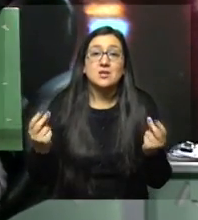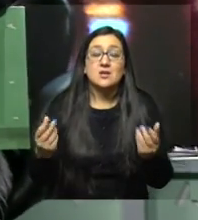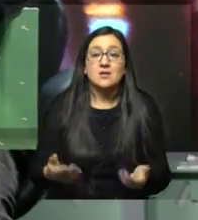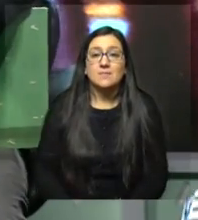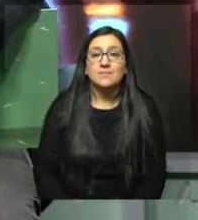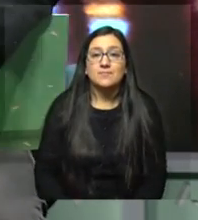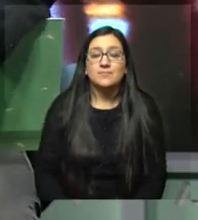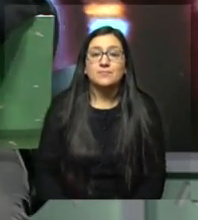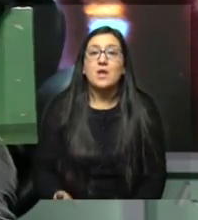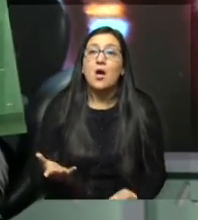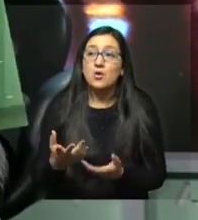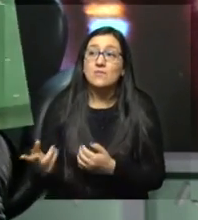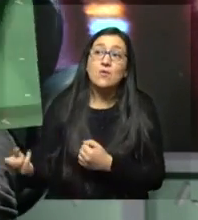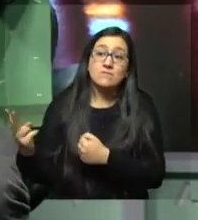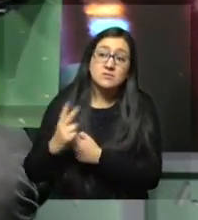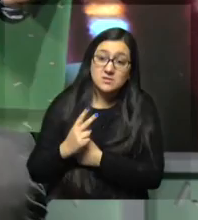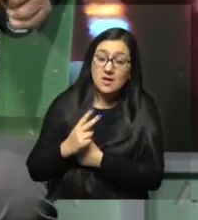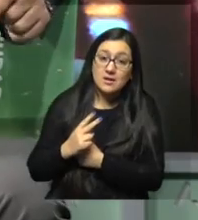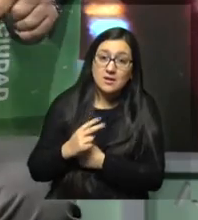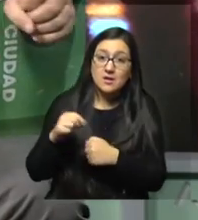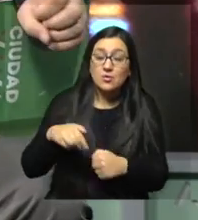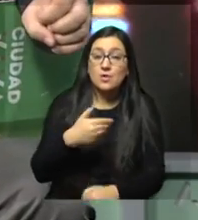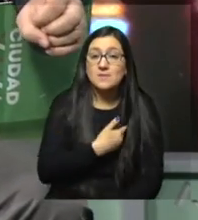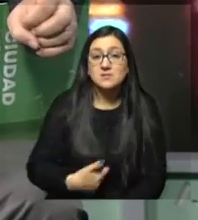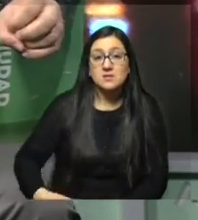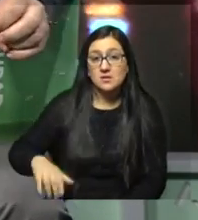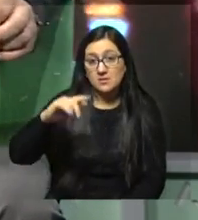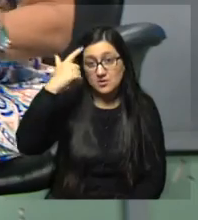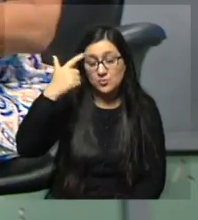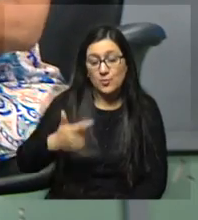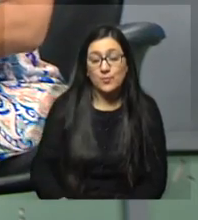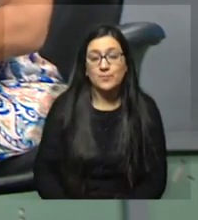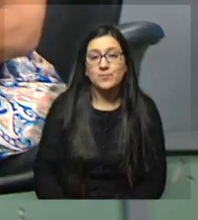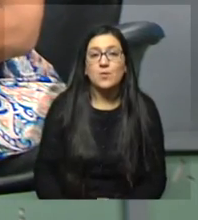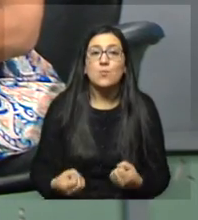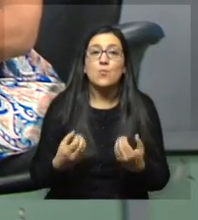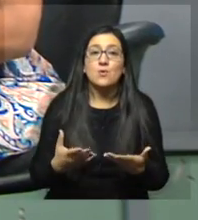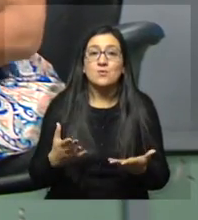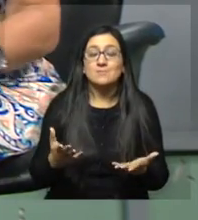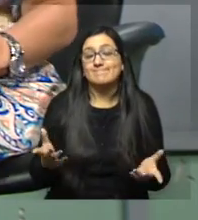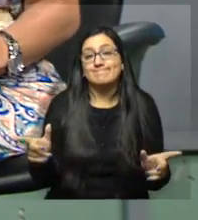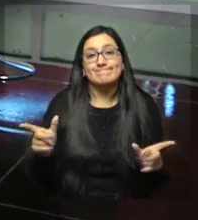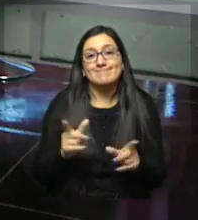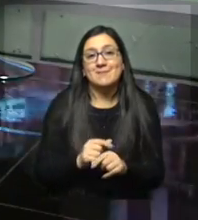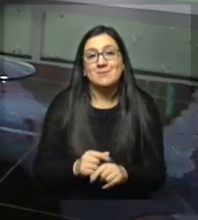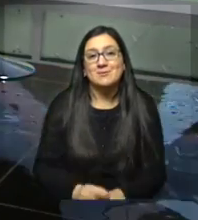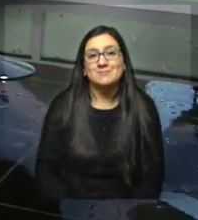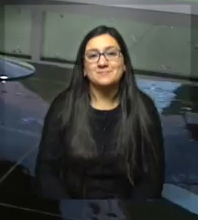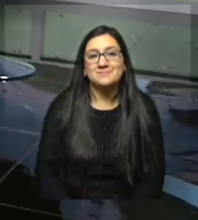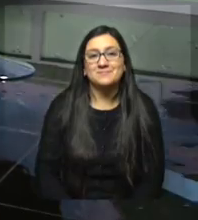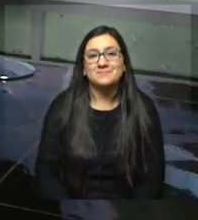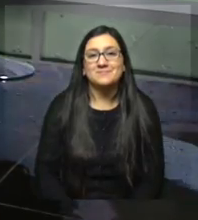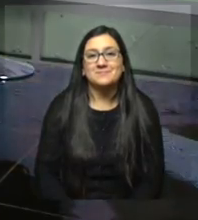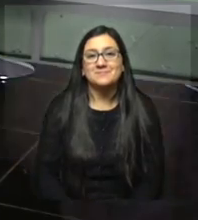estuvo de visita por aquí, fue motivo de conversación con el presidente de la República. Muy bien, señoras y señores, hasta acá llegamos. Bien. ¿Sí? ¿Te gustó? Ahí está.